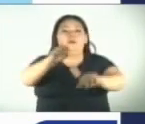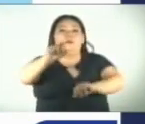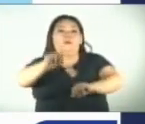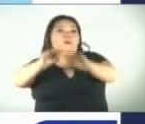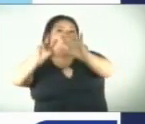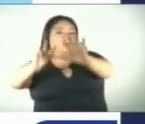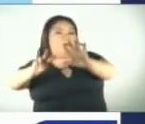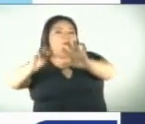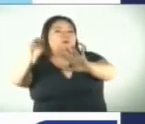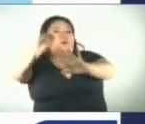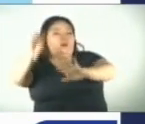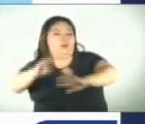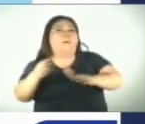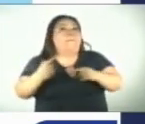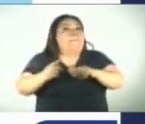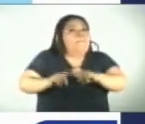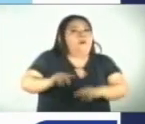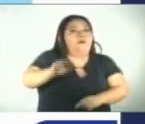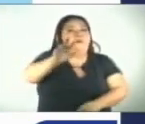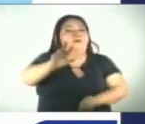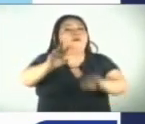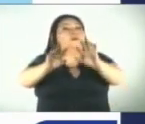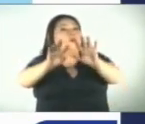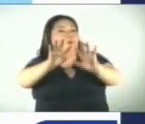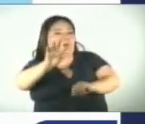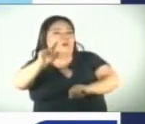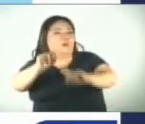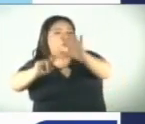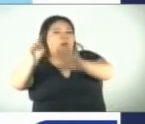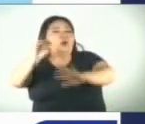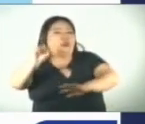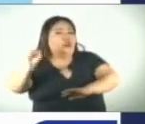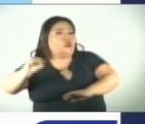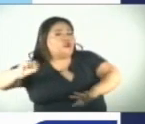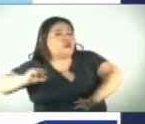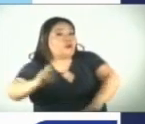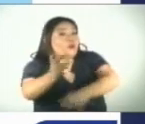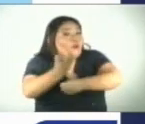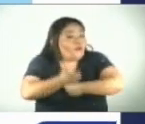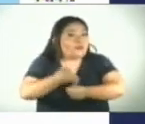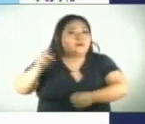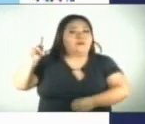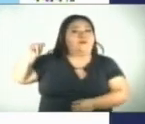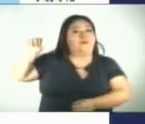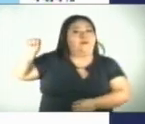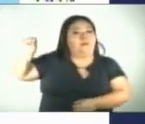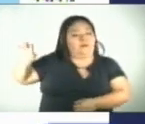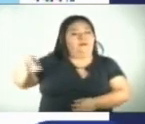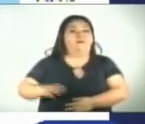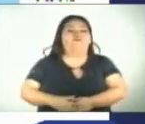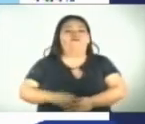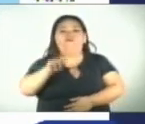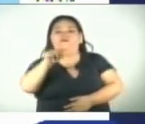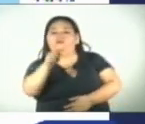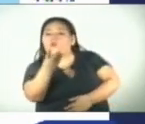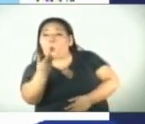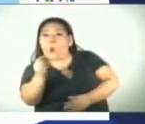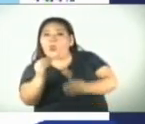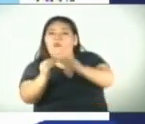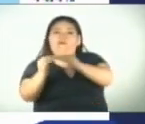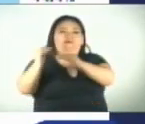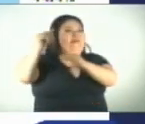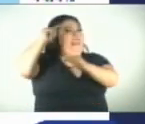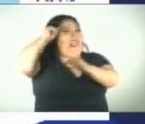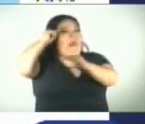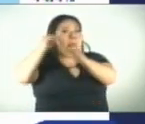un 34.6% tiene mucha confianza en las autoridades electorales. La cifra negativa es más alta al